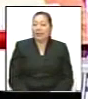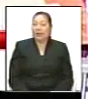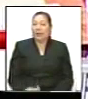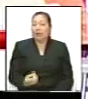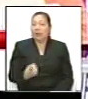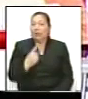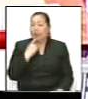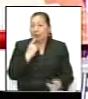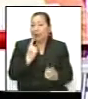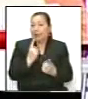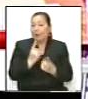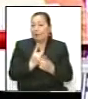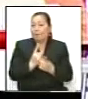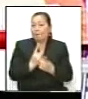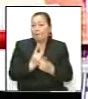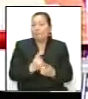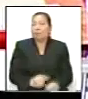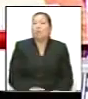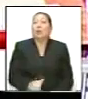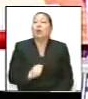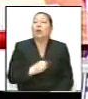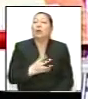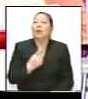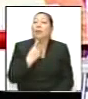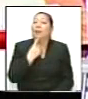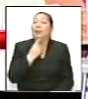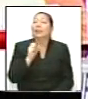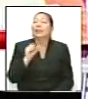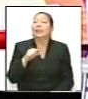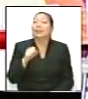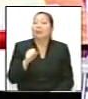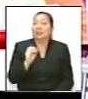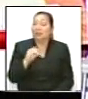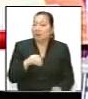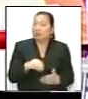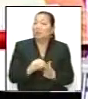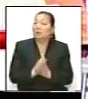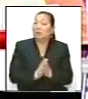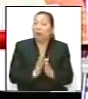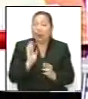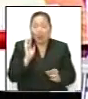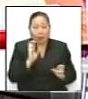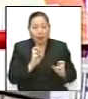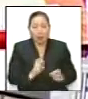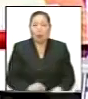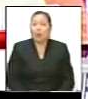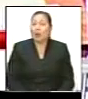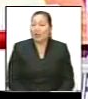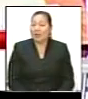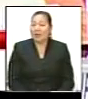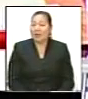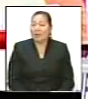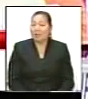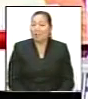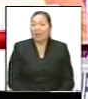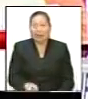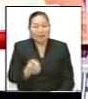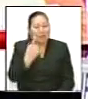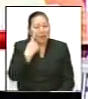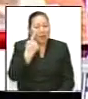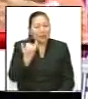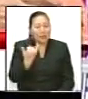una intervención que me hicieron, yo quise decir que sí, que le iba a dar el beneficio de la duda al ingeniero Nelson Chuy. Él conoce